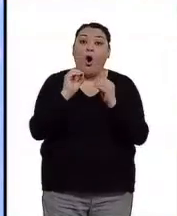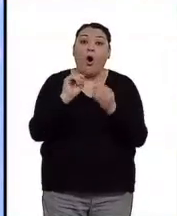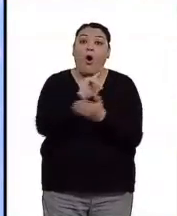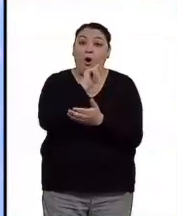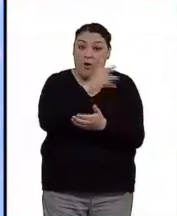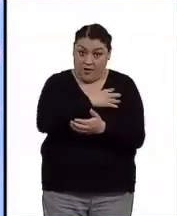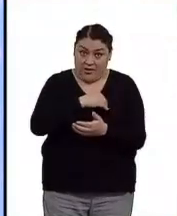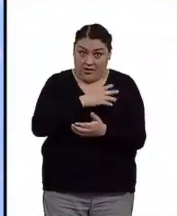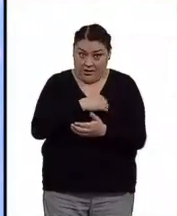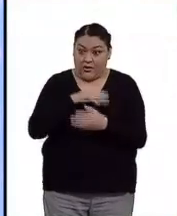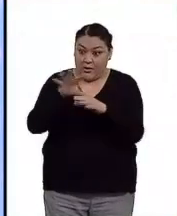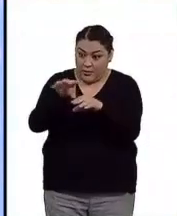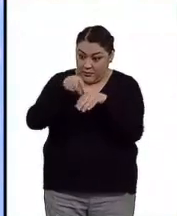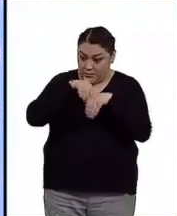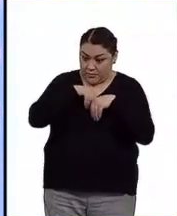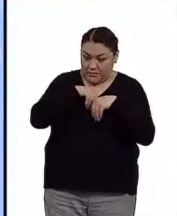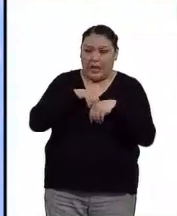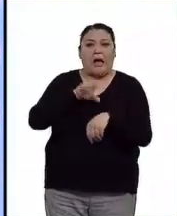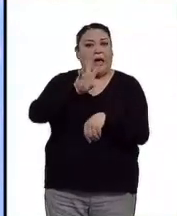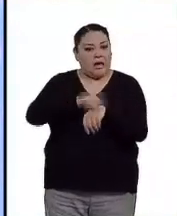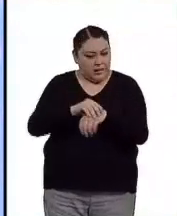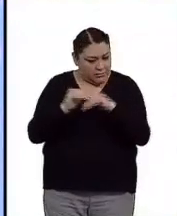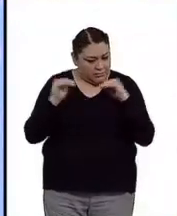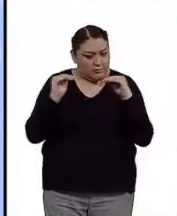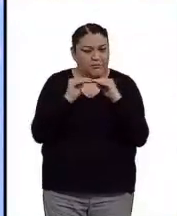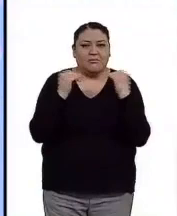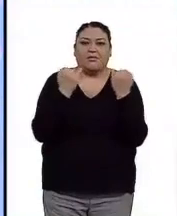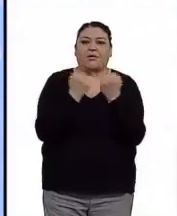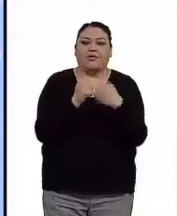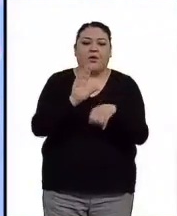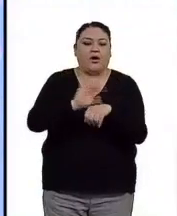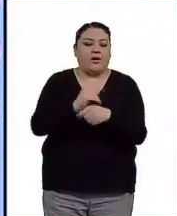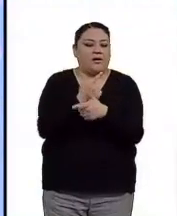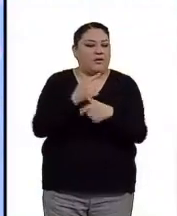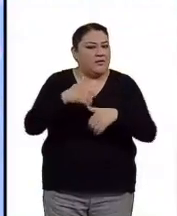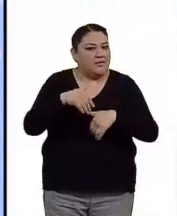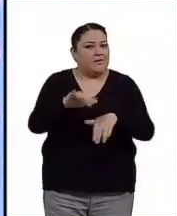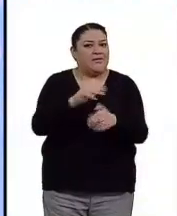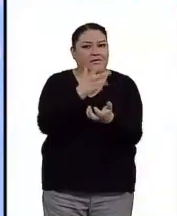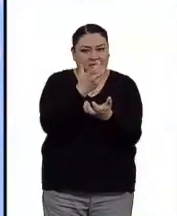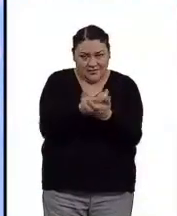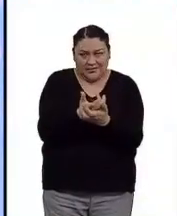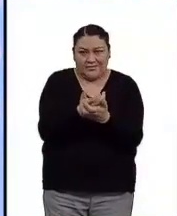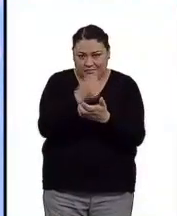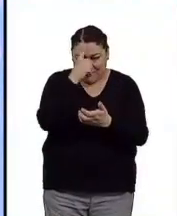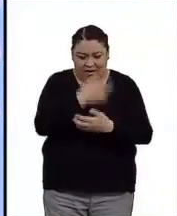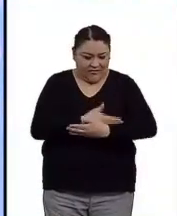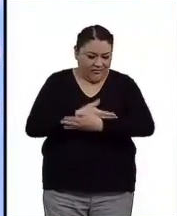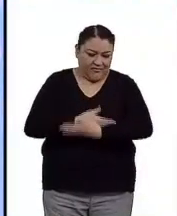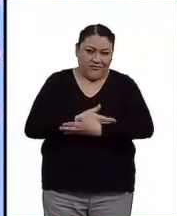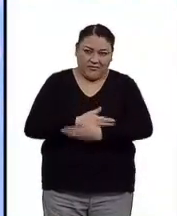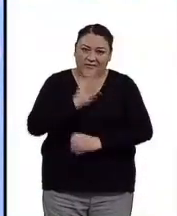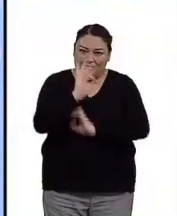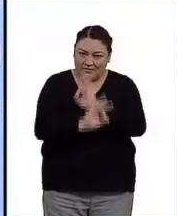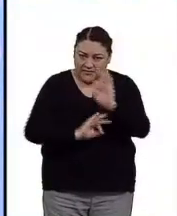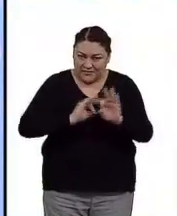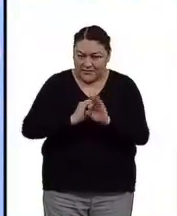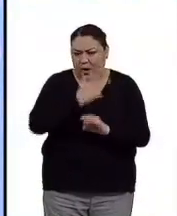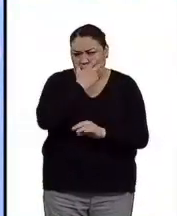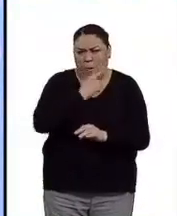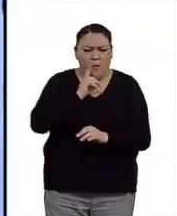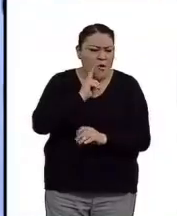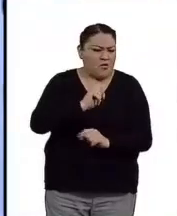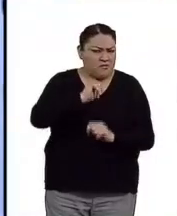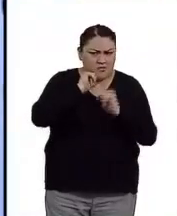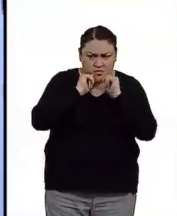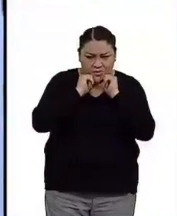Trabajo, pues se va a ir exactamente las mismas semanas, independientemente de que sea hombre o sea mujer. Entonces, también las licencias de paternidad son